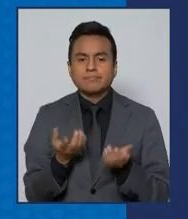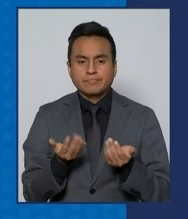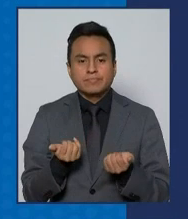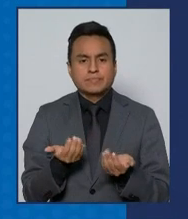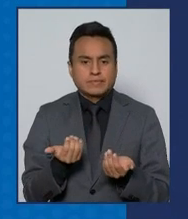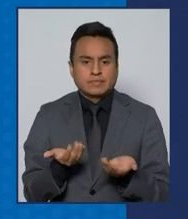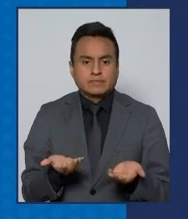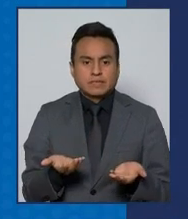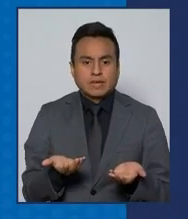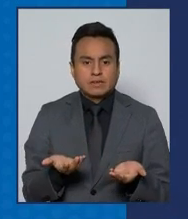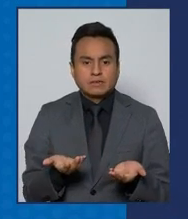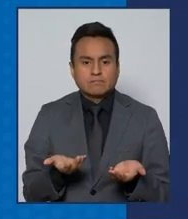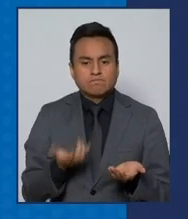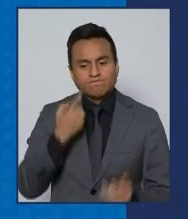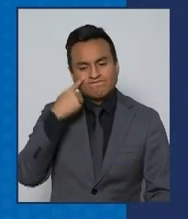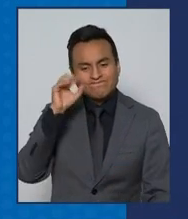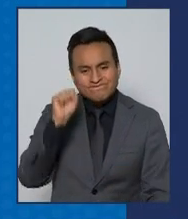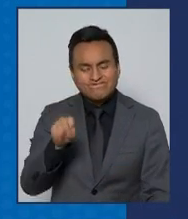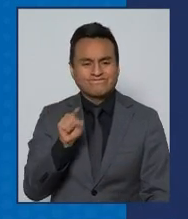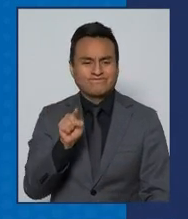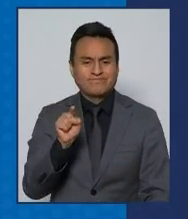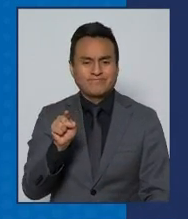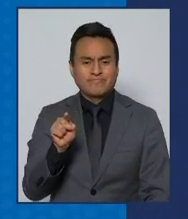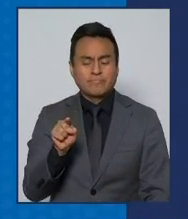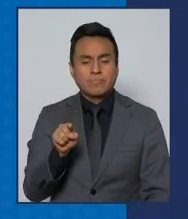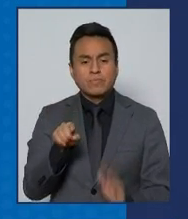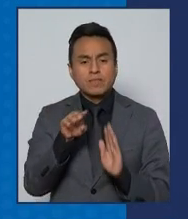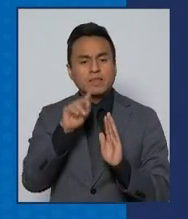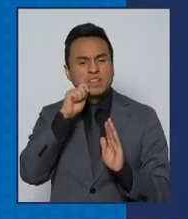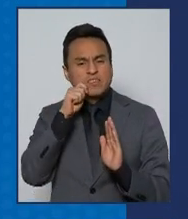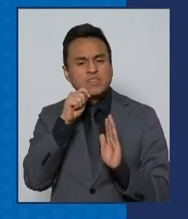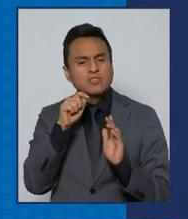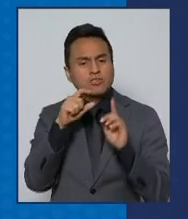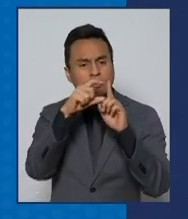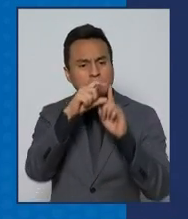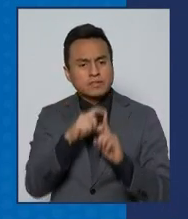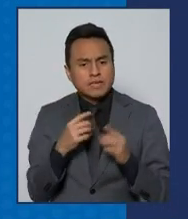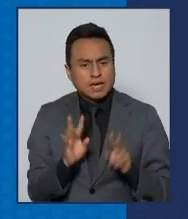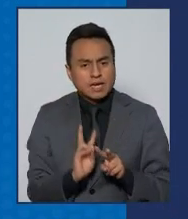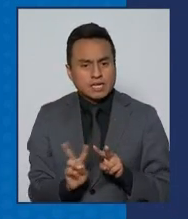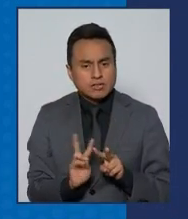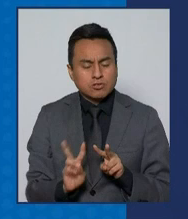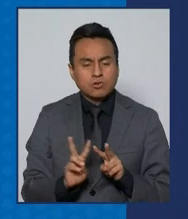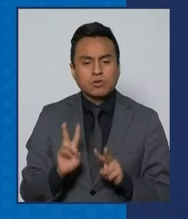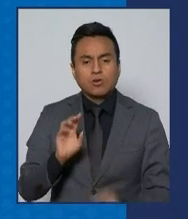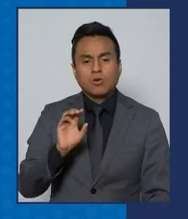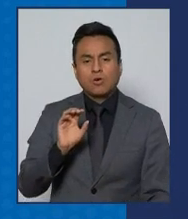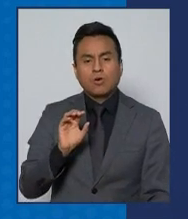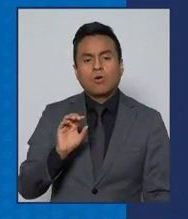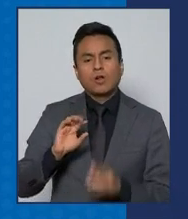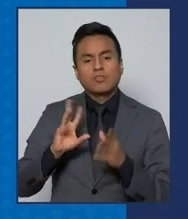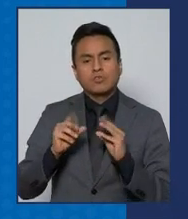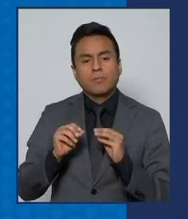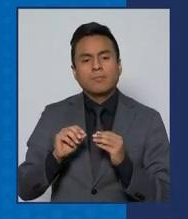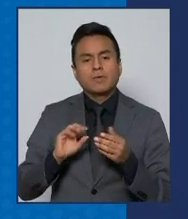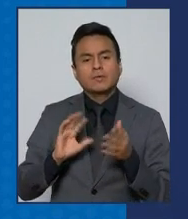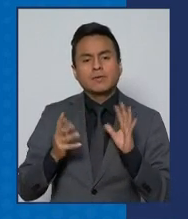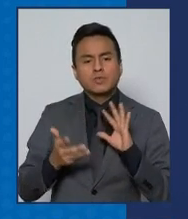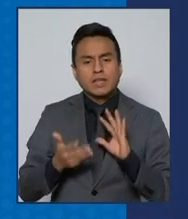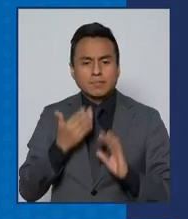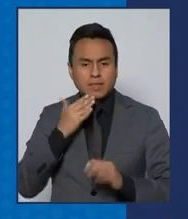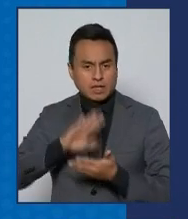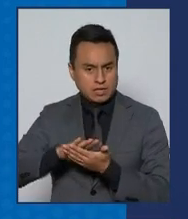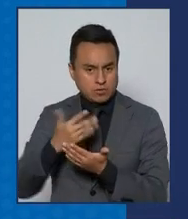necesidad de reconocer, de acuerdo a las definiciones que ha hecho la Organización Panamericana y Mundial de la